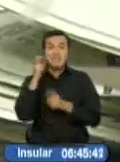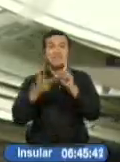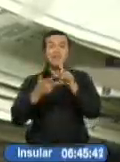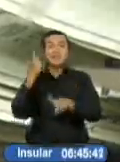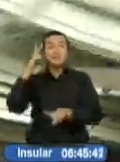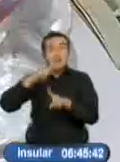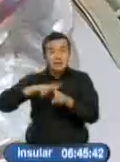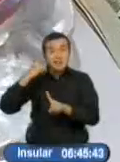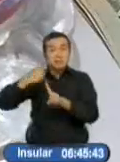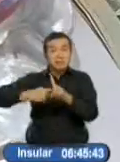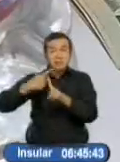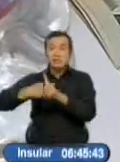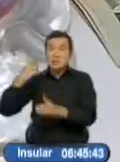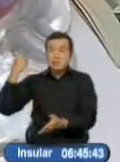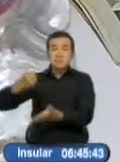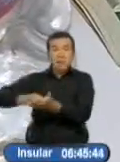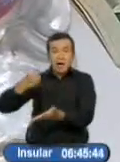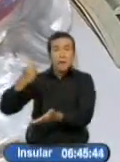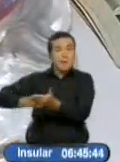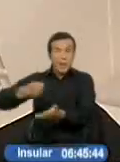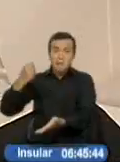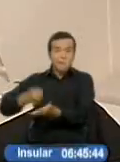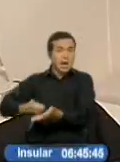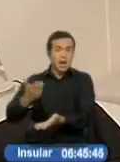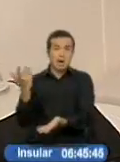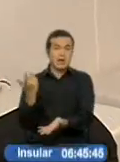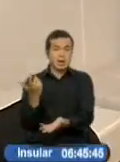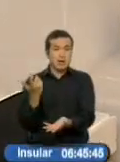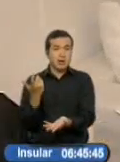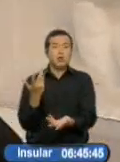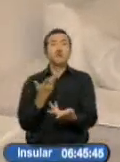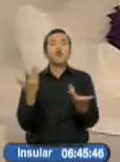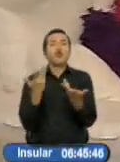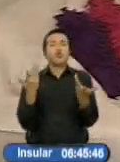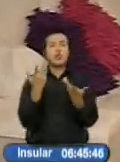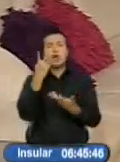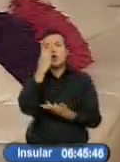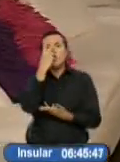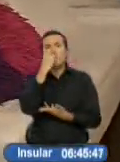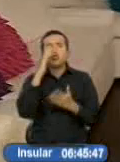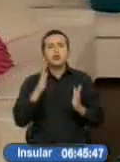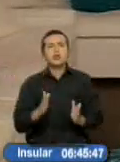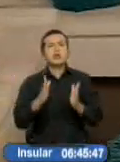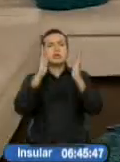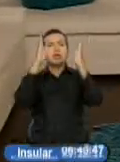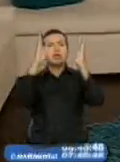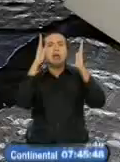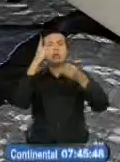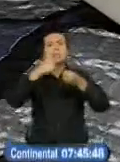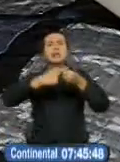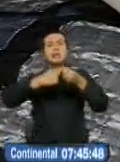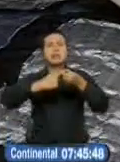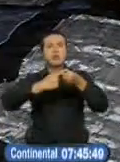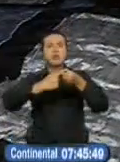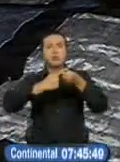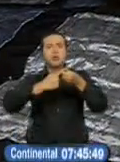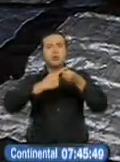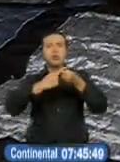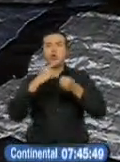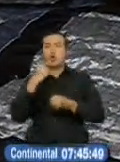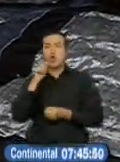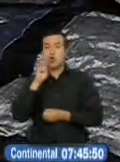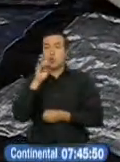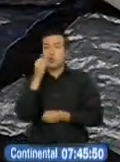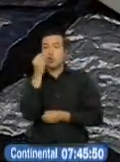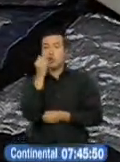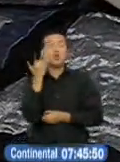3 veces mensuales, por lo general en efectivo. El punto de encuentro habría sido un apartamento en un hotel de Quito. A decir de O Globo, el